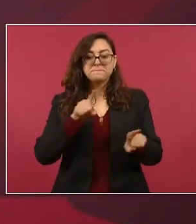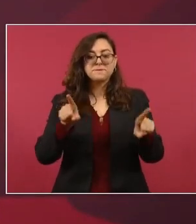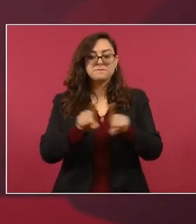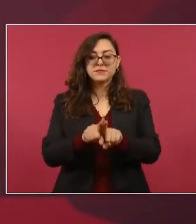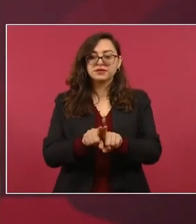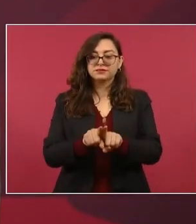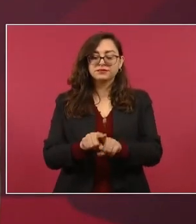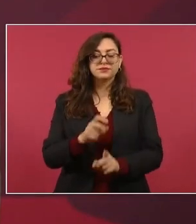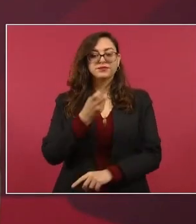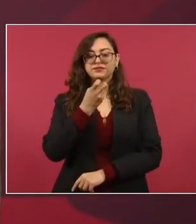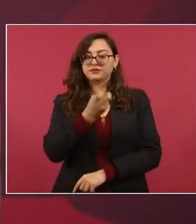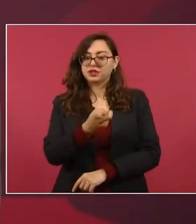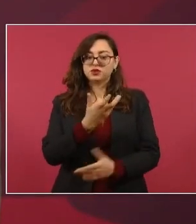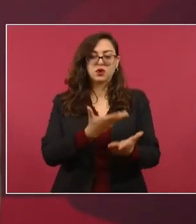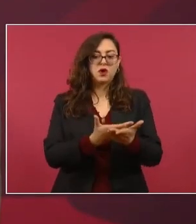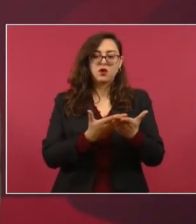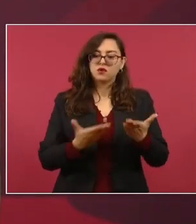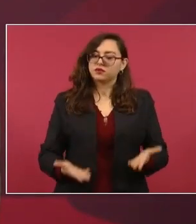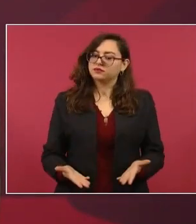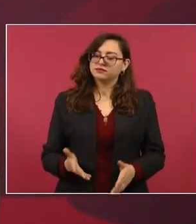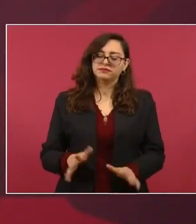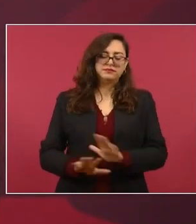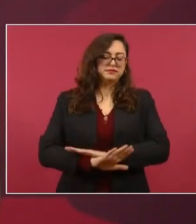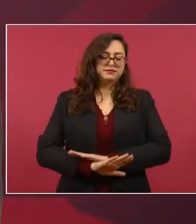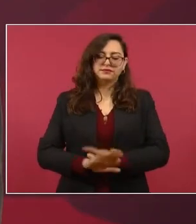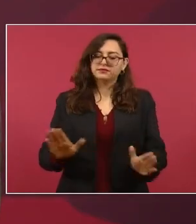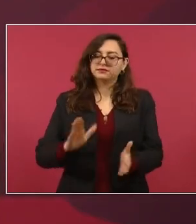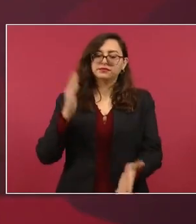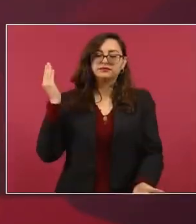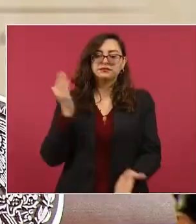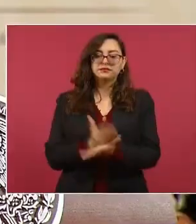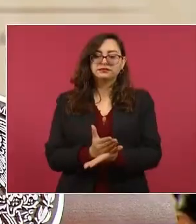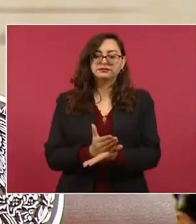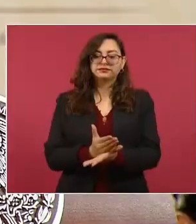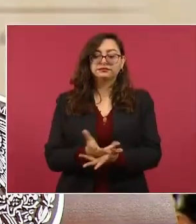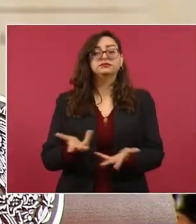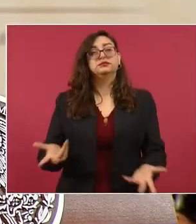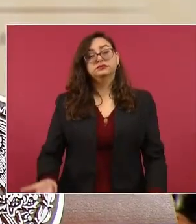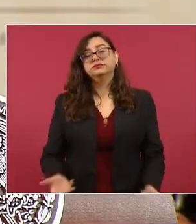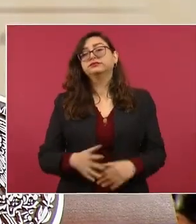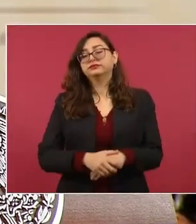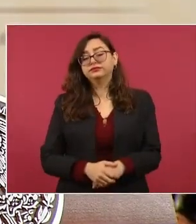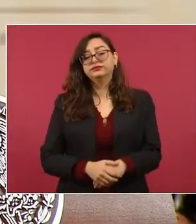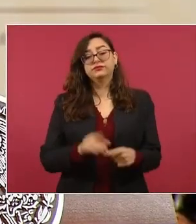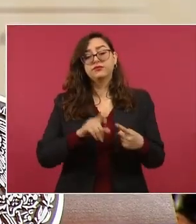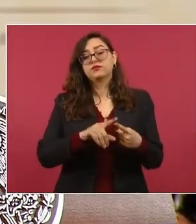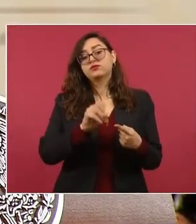Entonces, ya eso ya no. Es lo de la ONU, de la OEA.